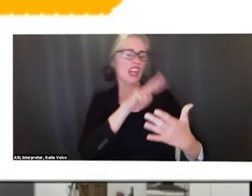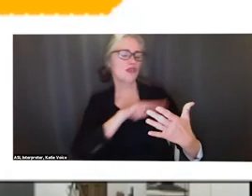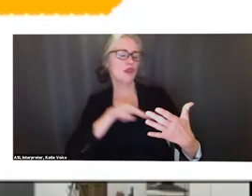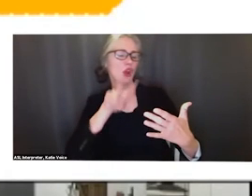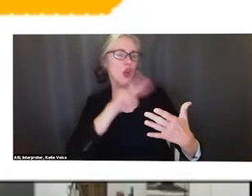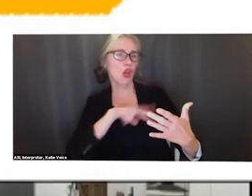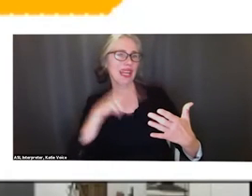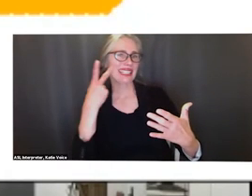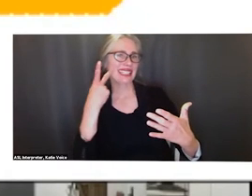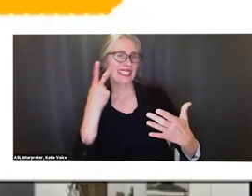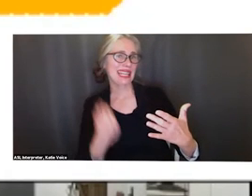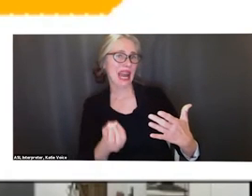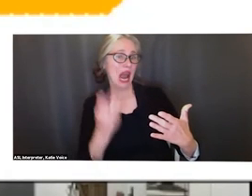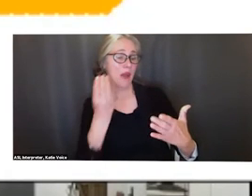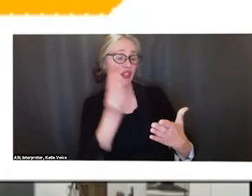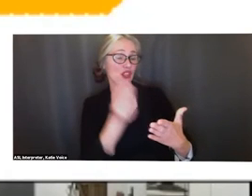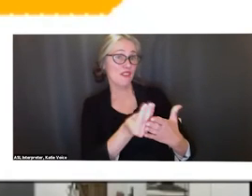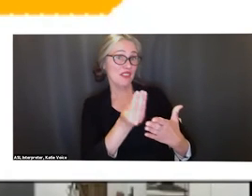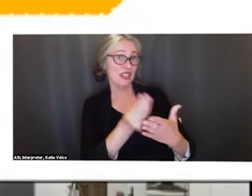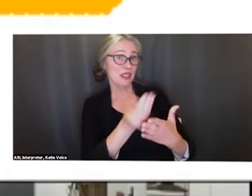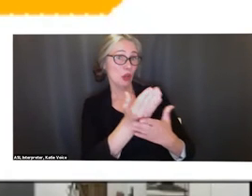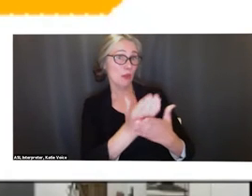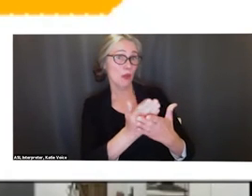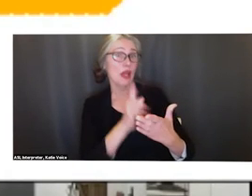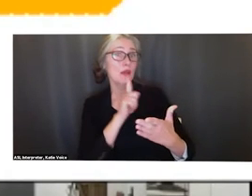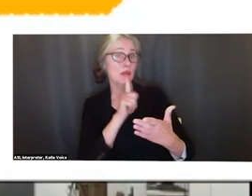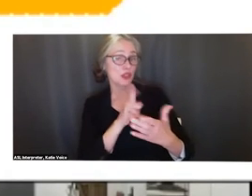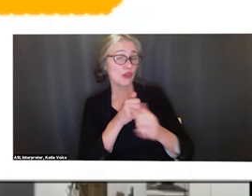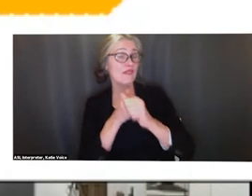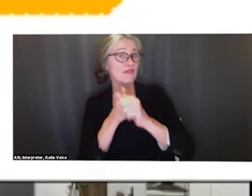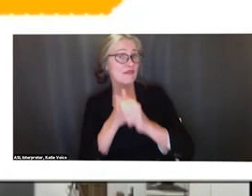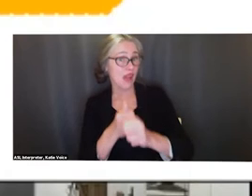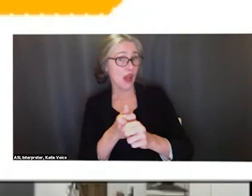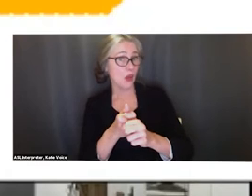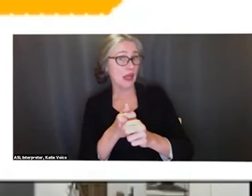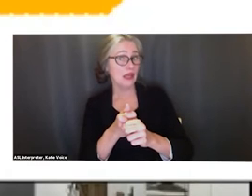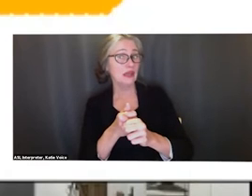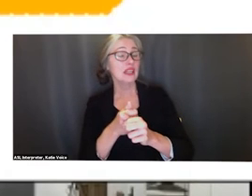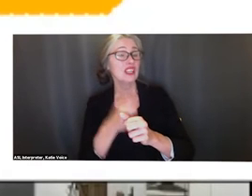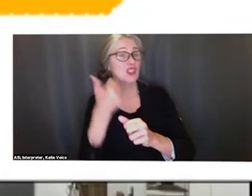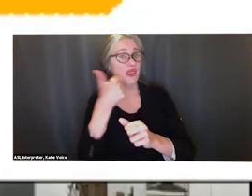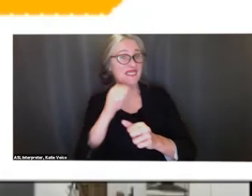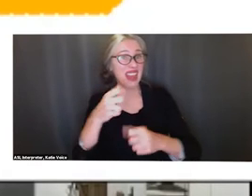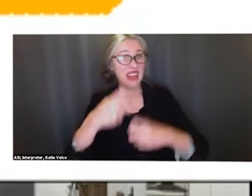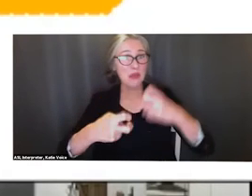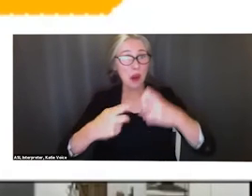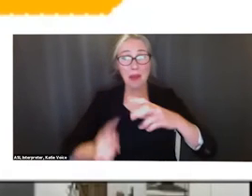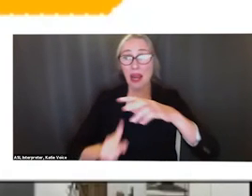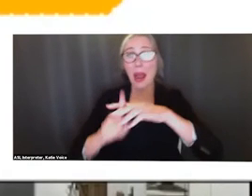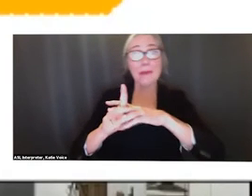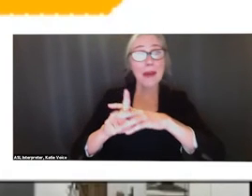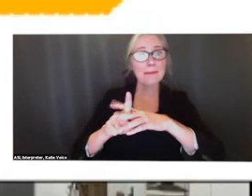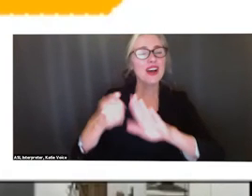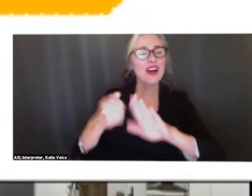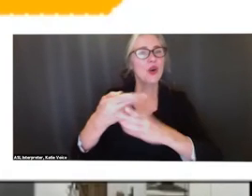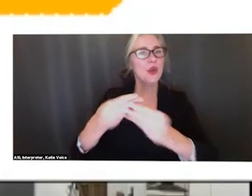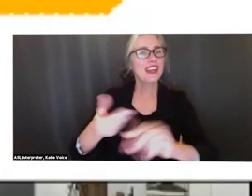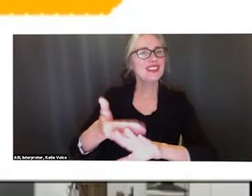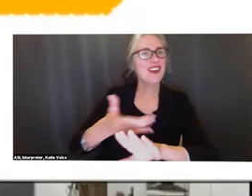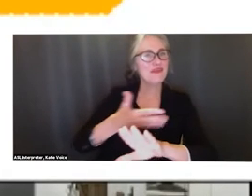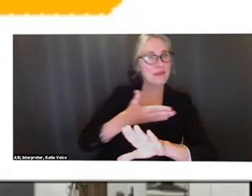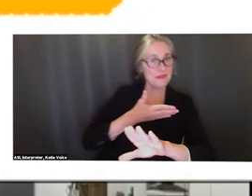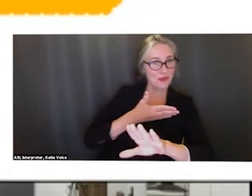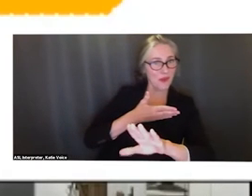que lo puedan mirar y asegurarse de que estamos en camino para resolver cualquier problema antes de seguir hacia adelante. Y el segundo